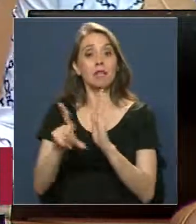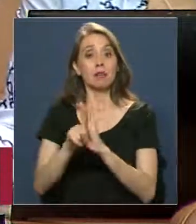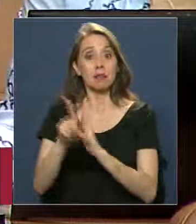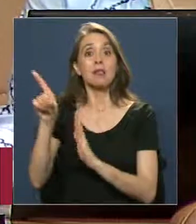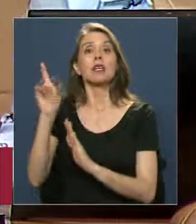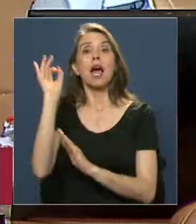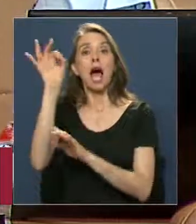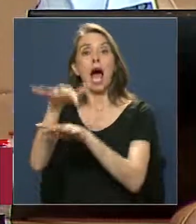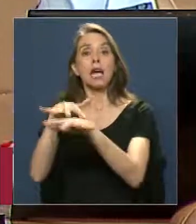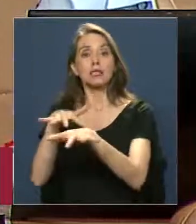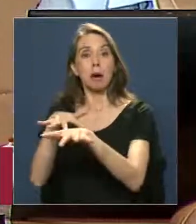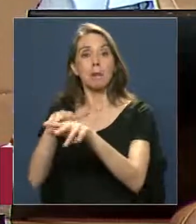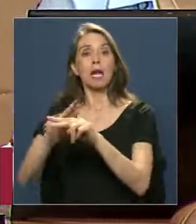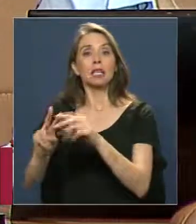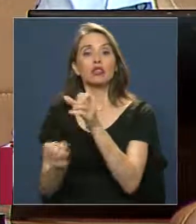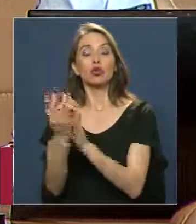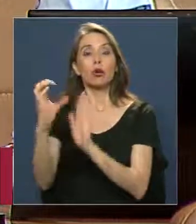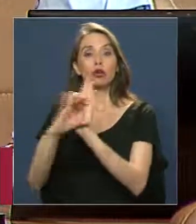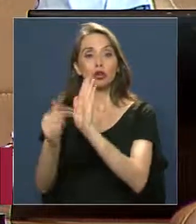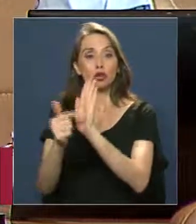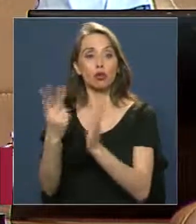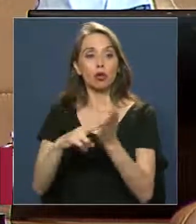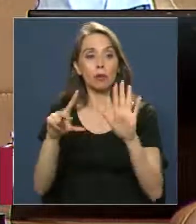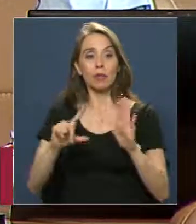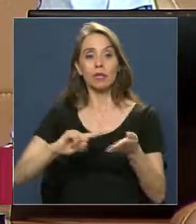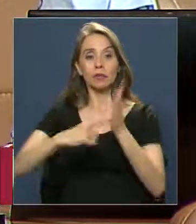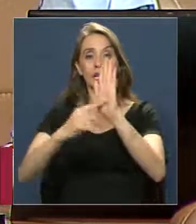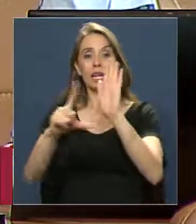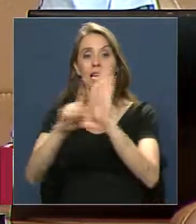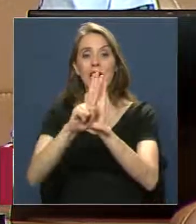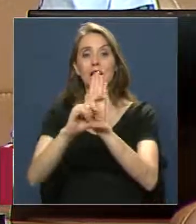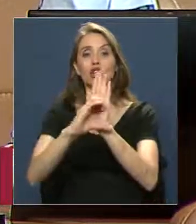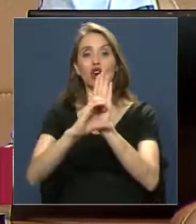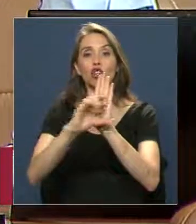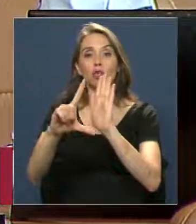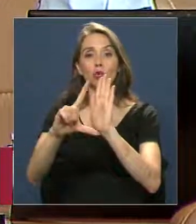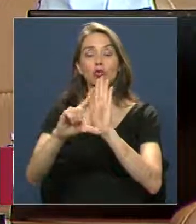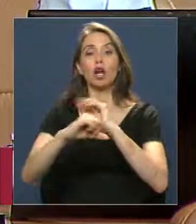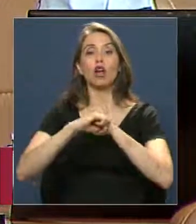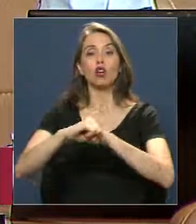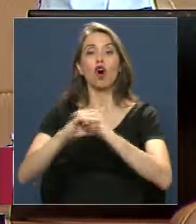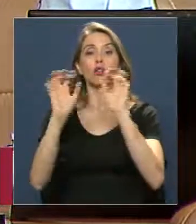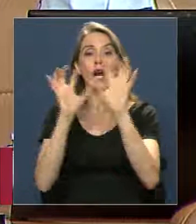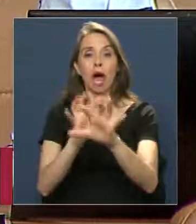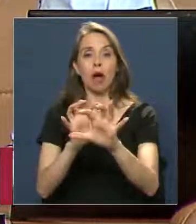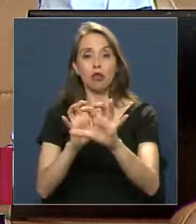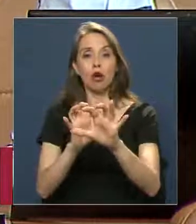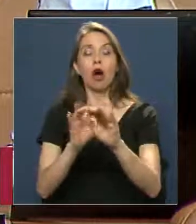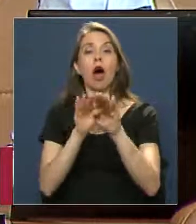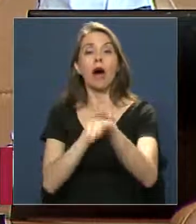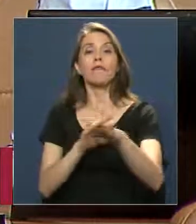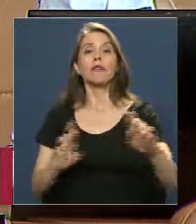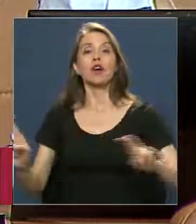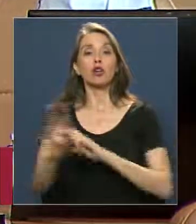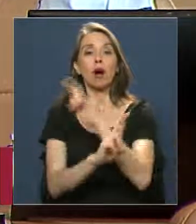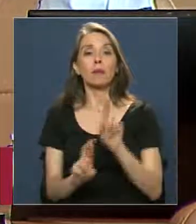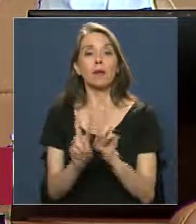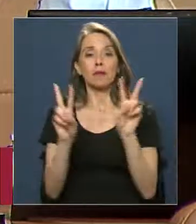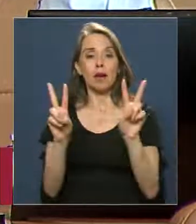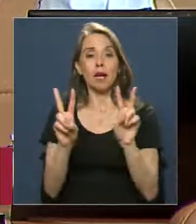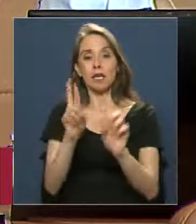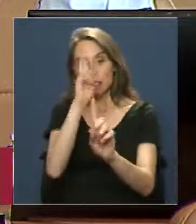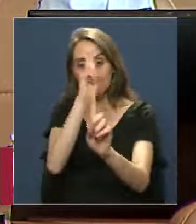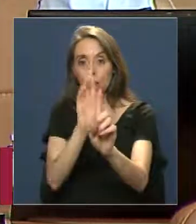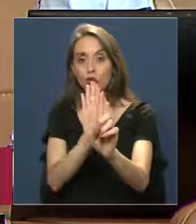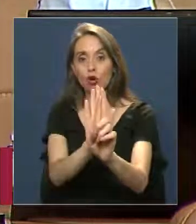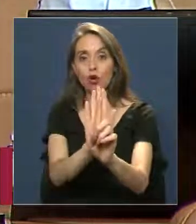año 2017 la denominada Ley Constitucional contra el Odio, por la convivencia pacífica y la